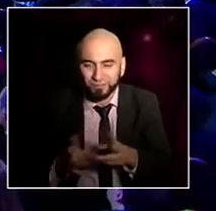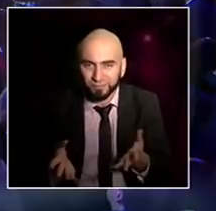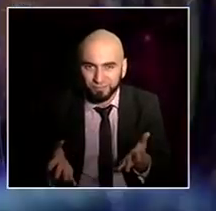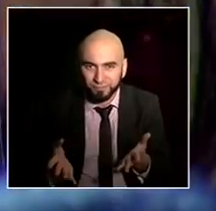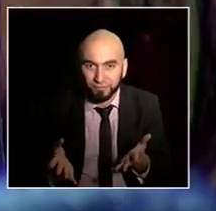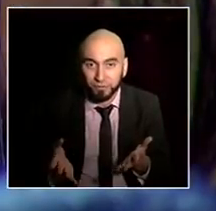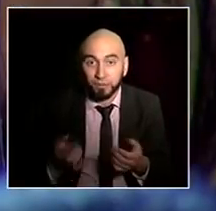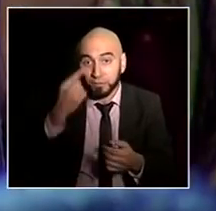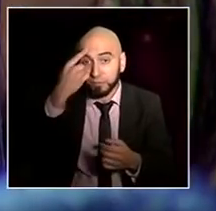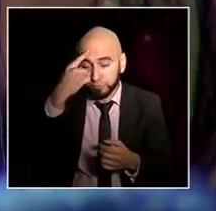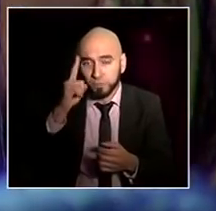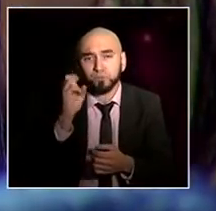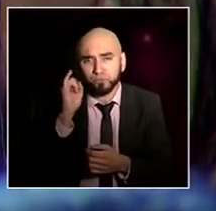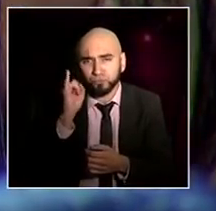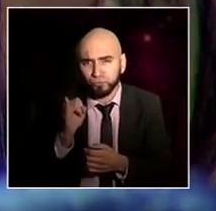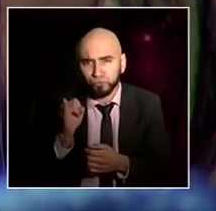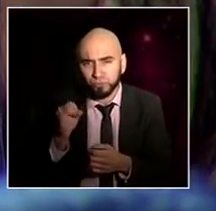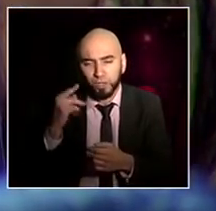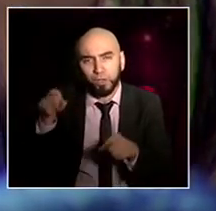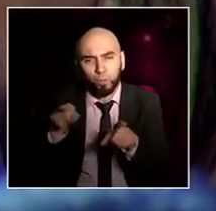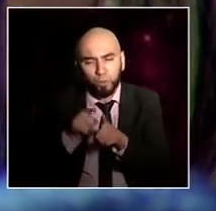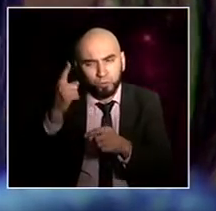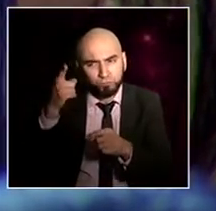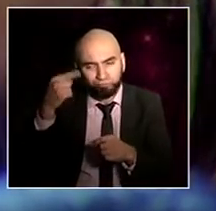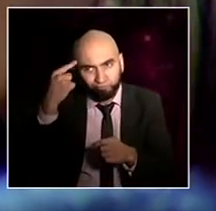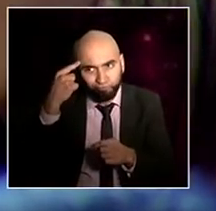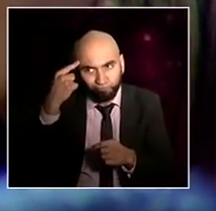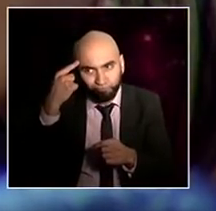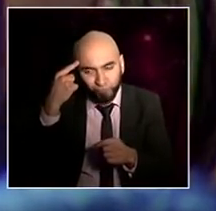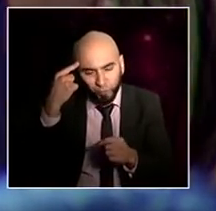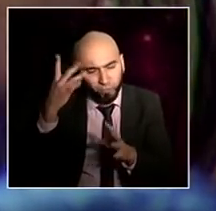una tendencia hacia de sacarnos del centro del universo.